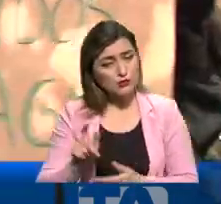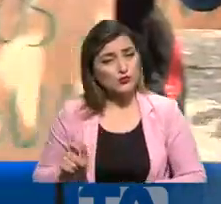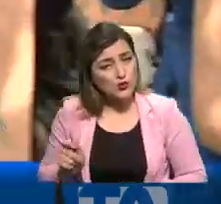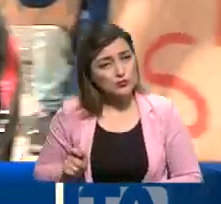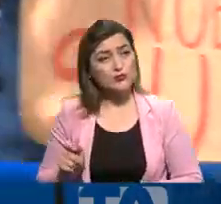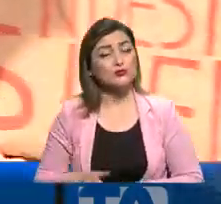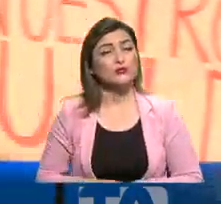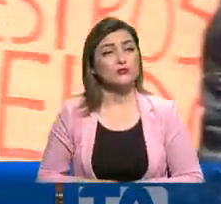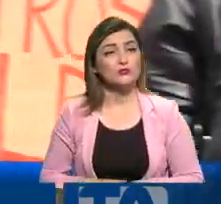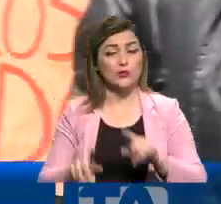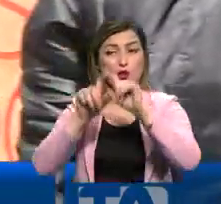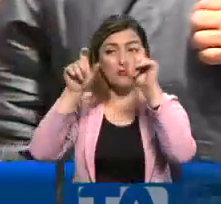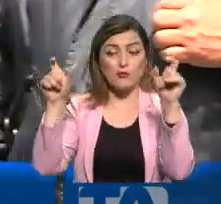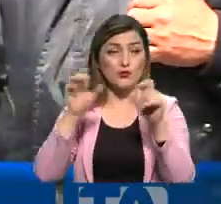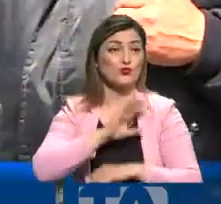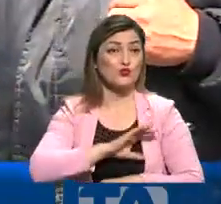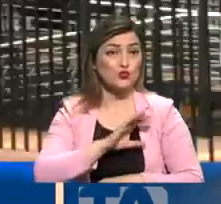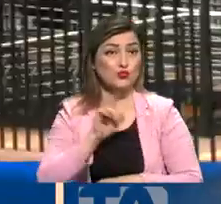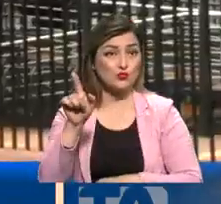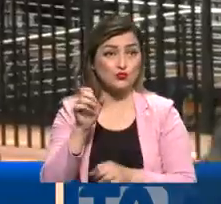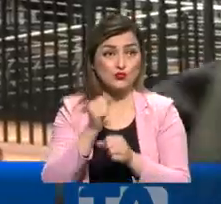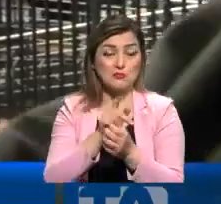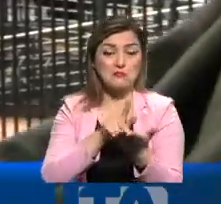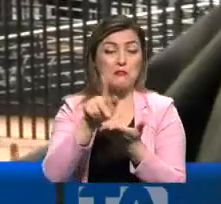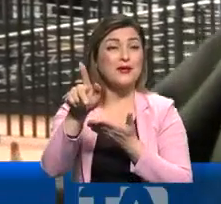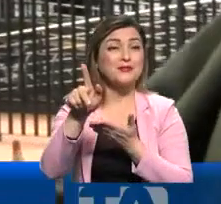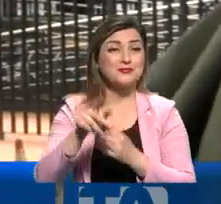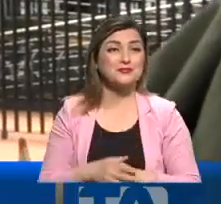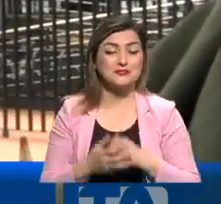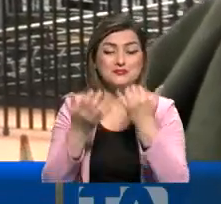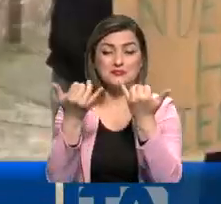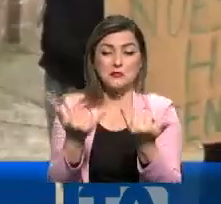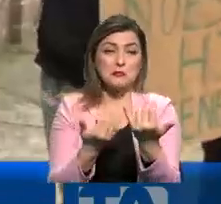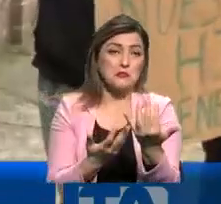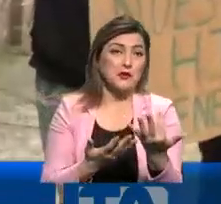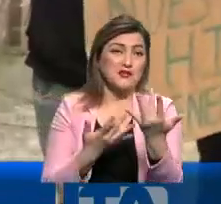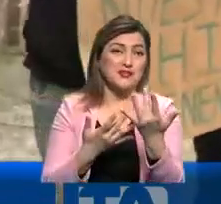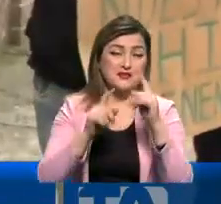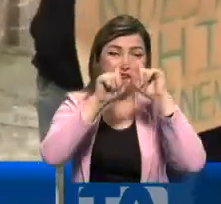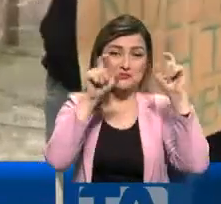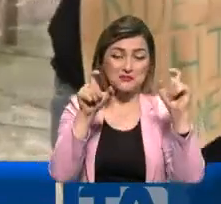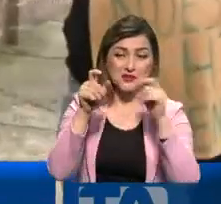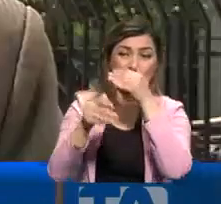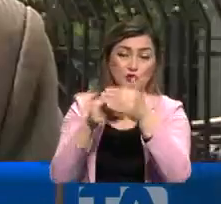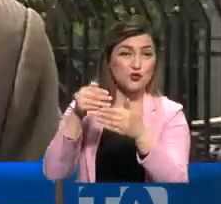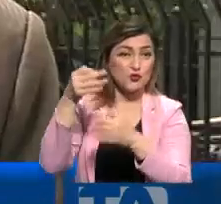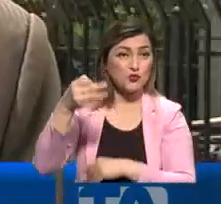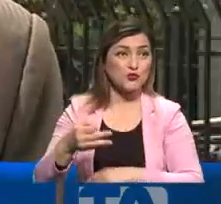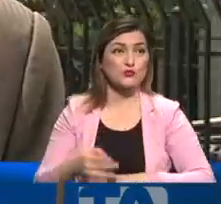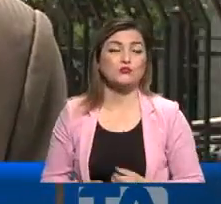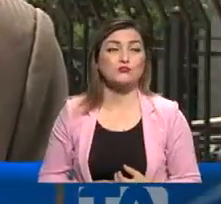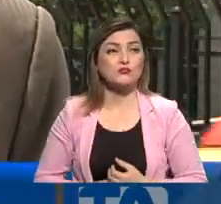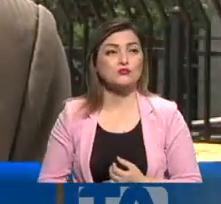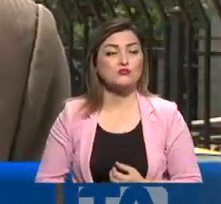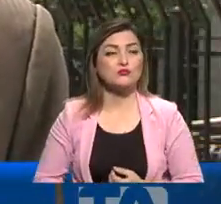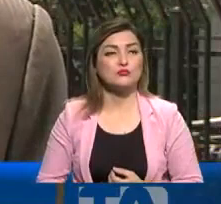desde el EMOP informaron que esa institución sí realizará los pagos, pero que hasta el momento no se ha cumplido aún con todo el proceso. Hemos